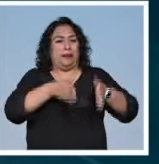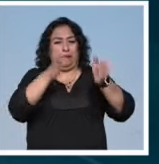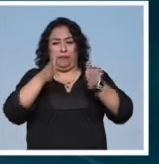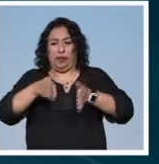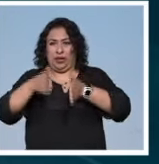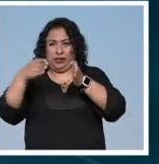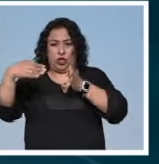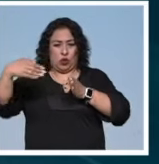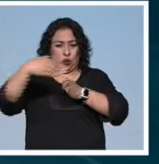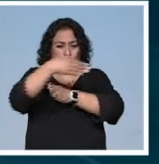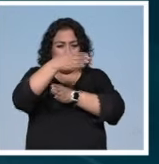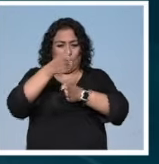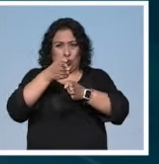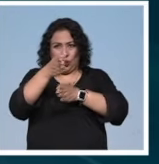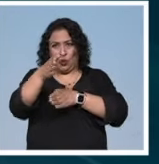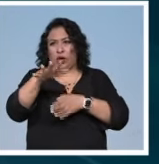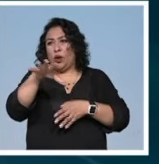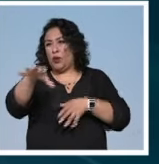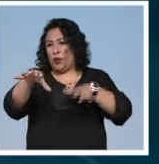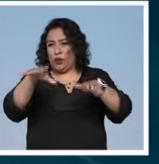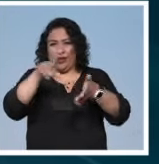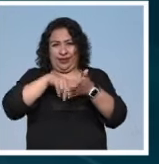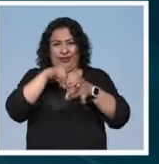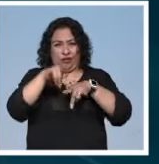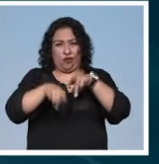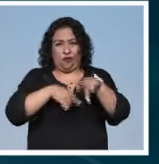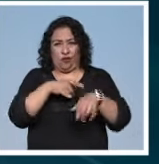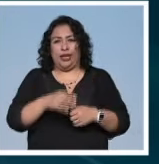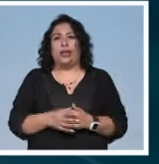momentos, puntos de encuentro y áreas comunes de la feria.